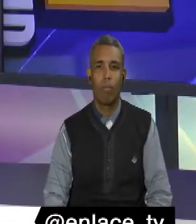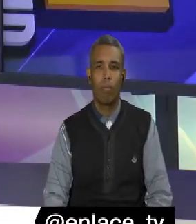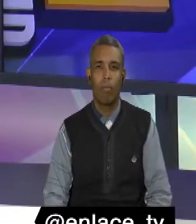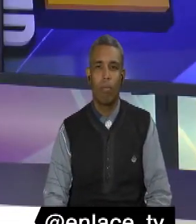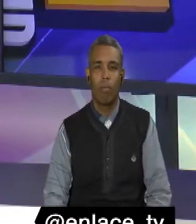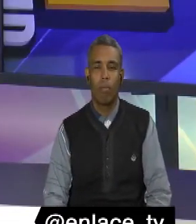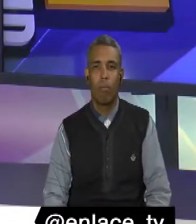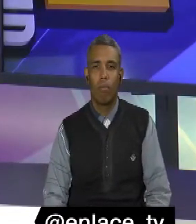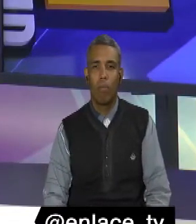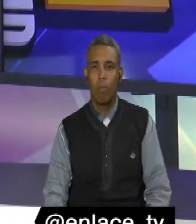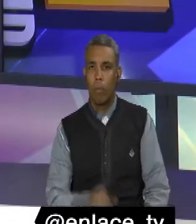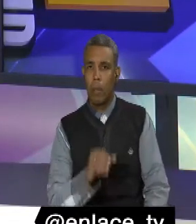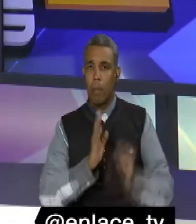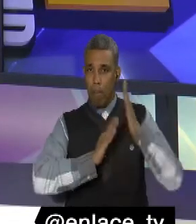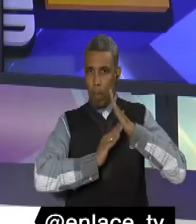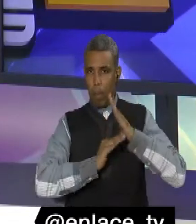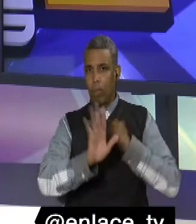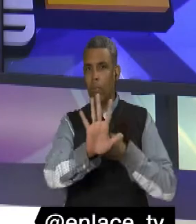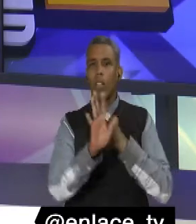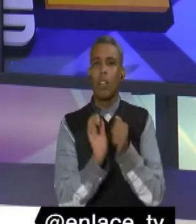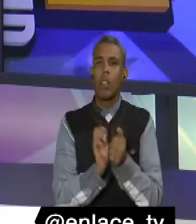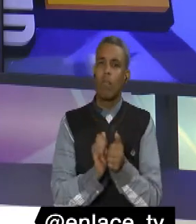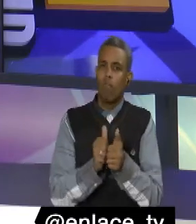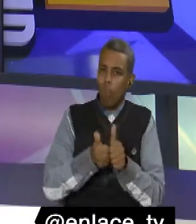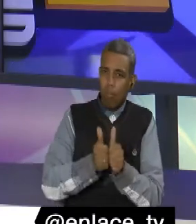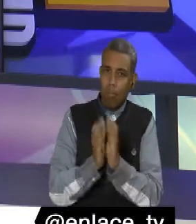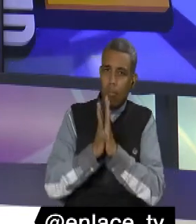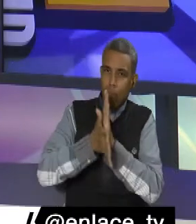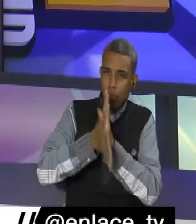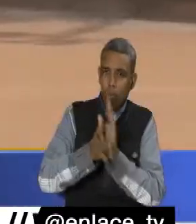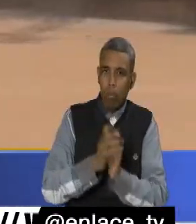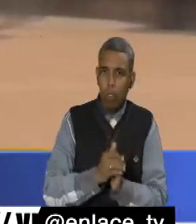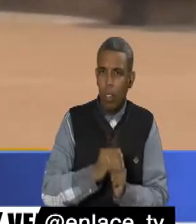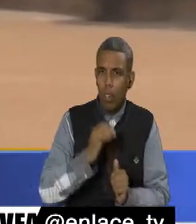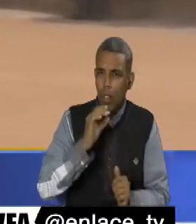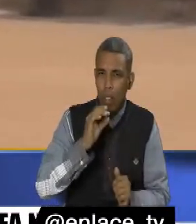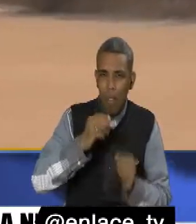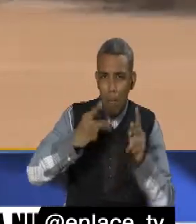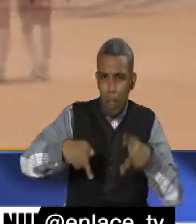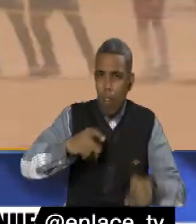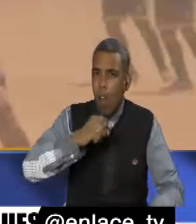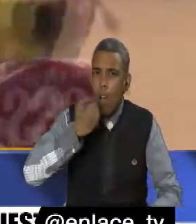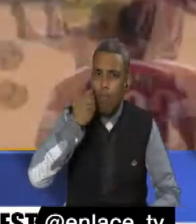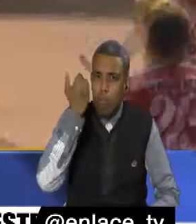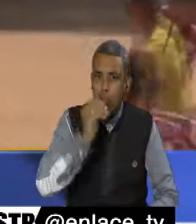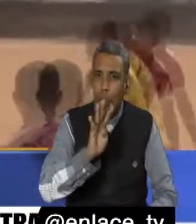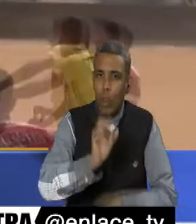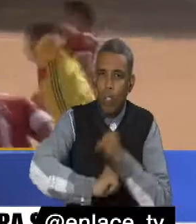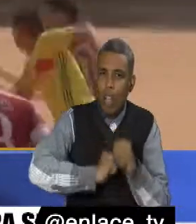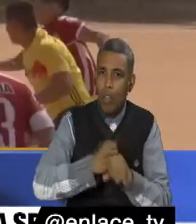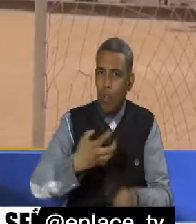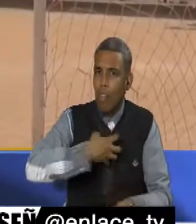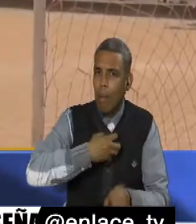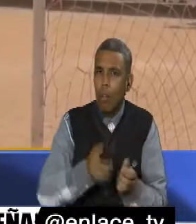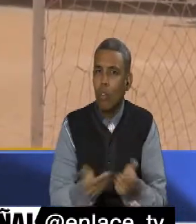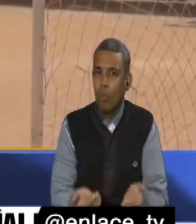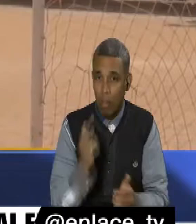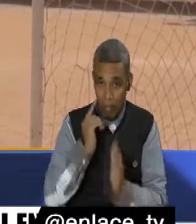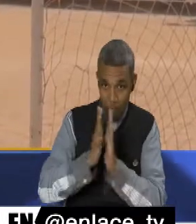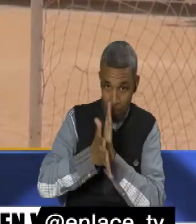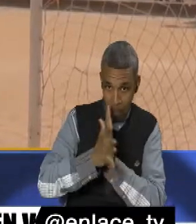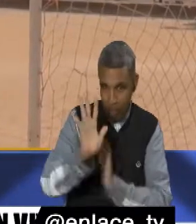Y espere, al volver de la pausa, información sobre el campeonato de mayores de 40 años que se juega en la cancha del barrio La Planada del Cerro, Comuna 4. Ya